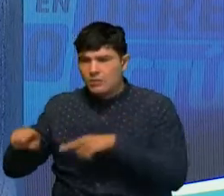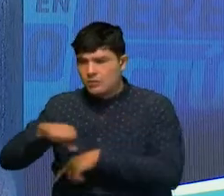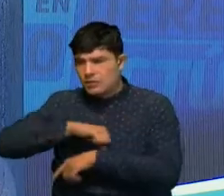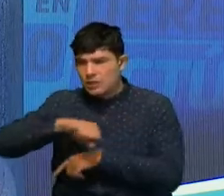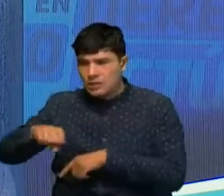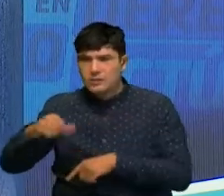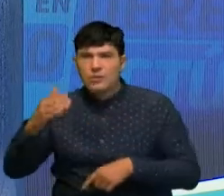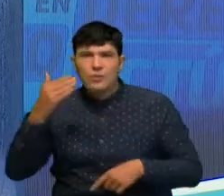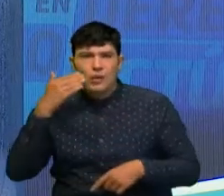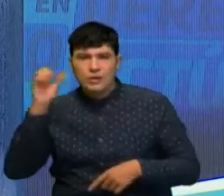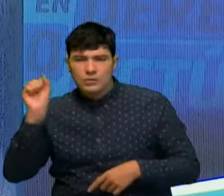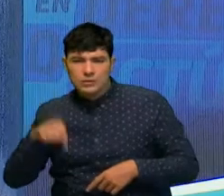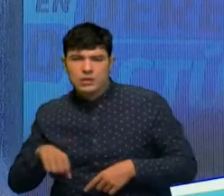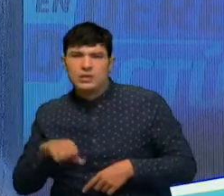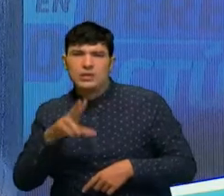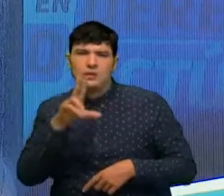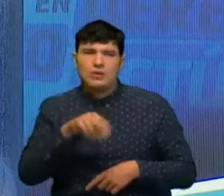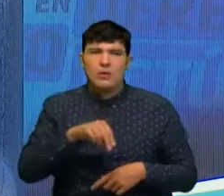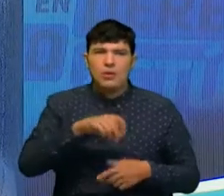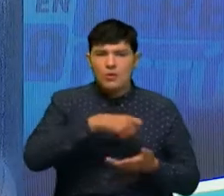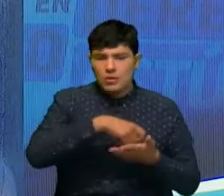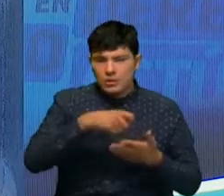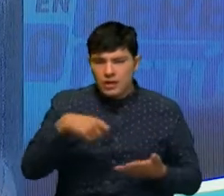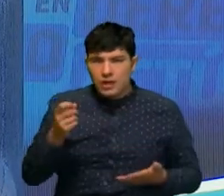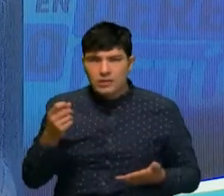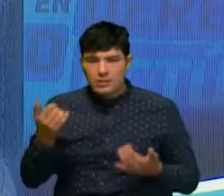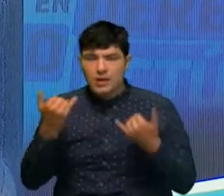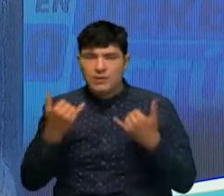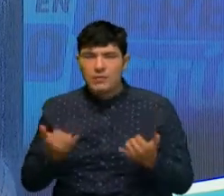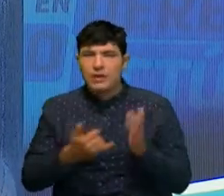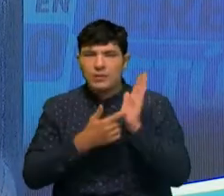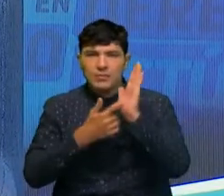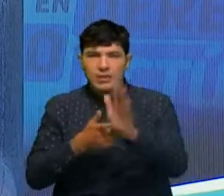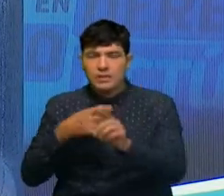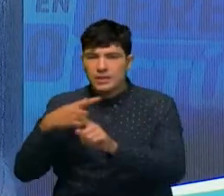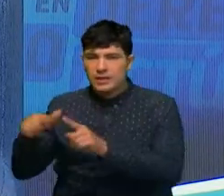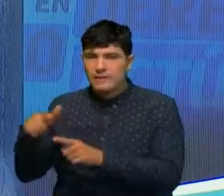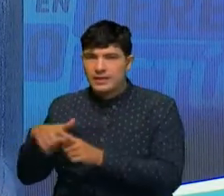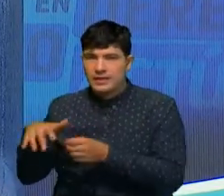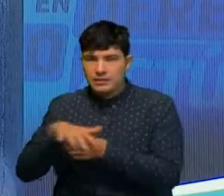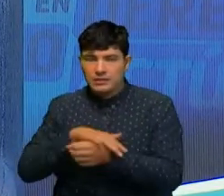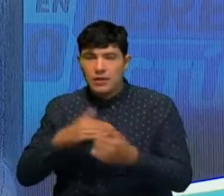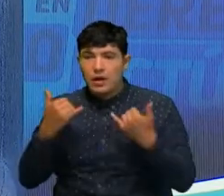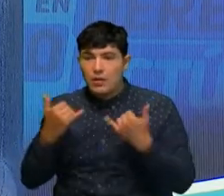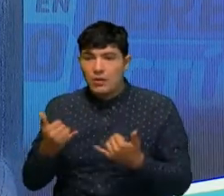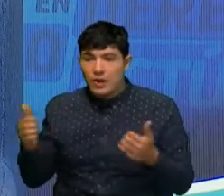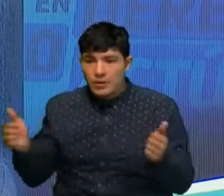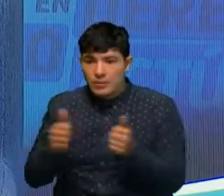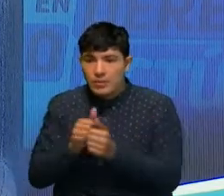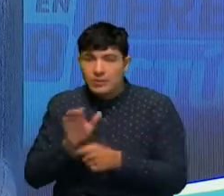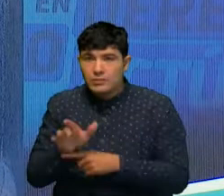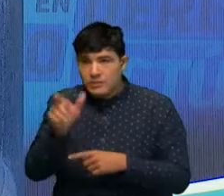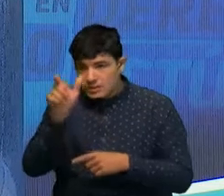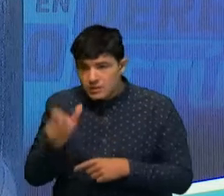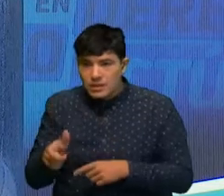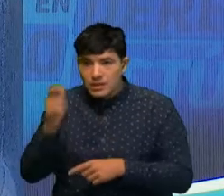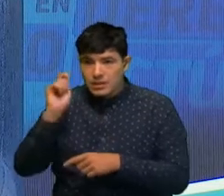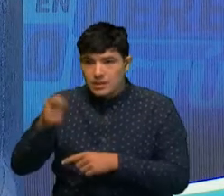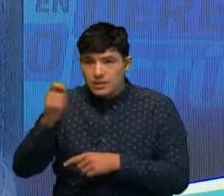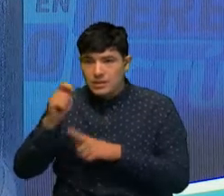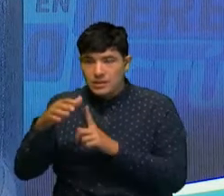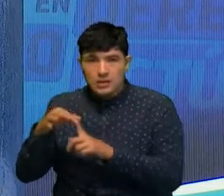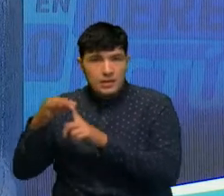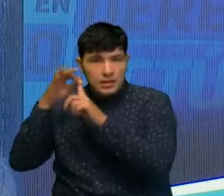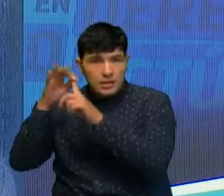cuando tengo o no tengo contrato. Bueno, vamos a presentar unas situaciones y hoy va a estar con nosotros una especialista encargada de